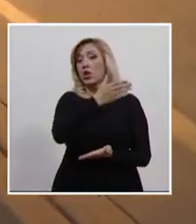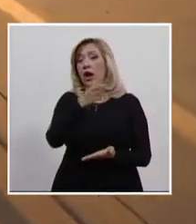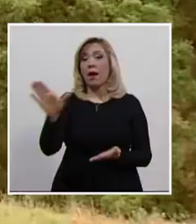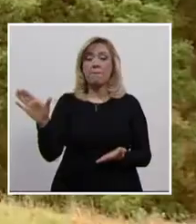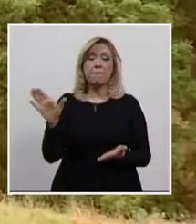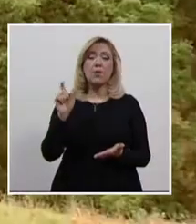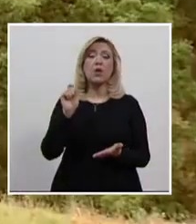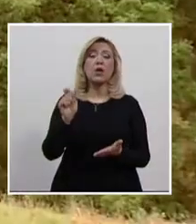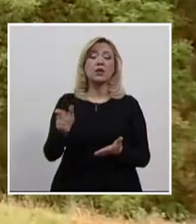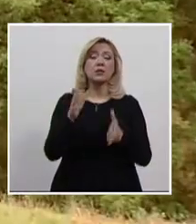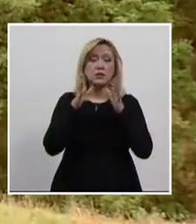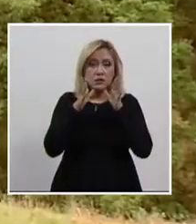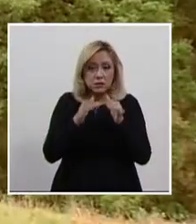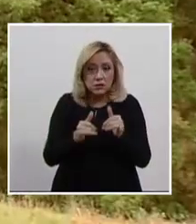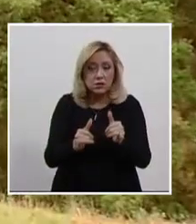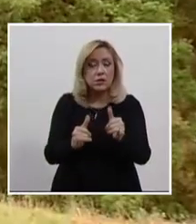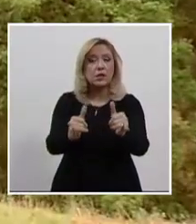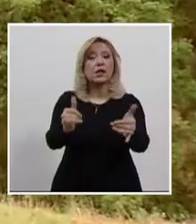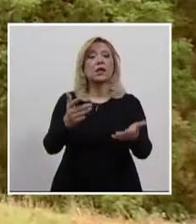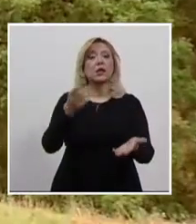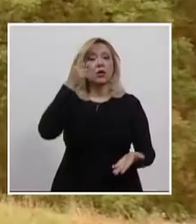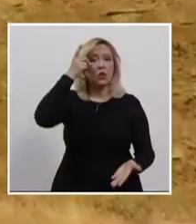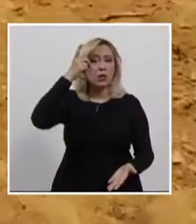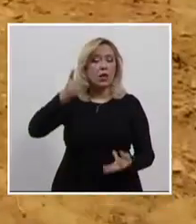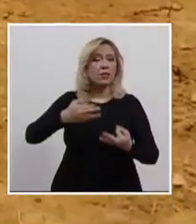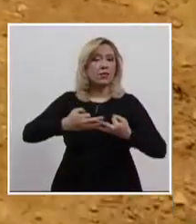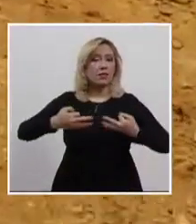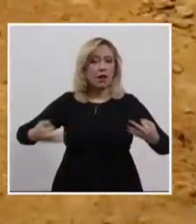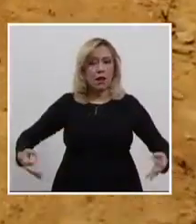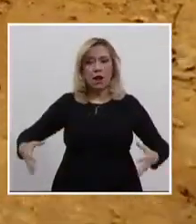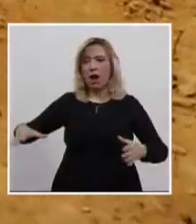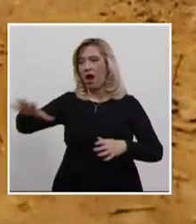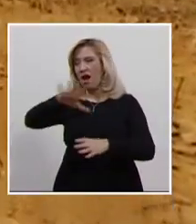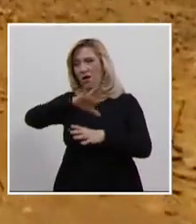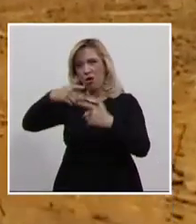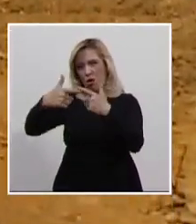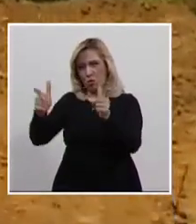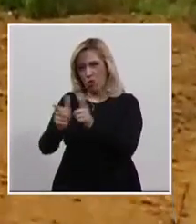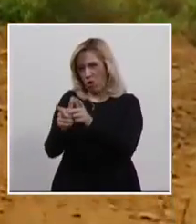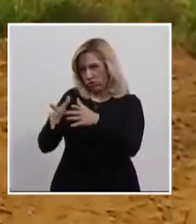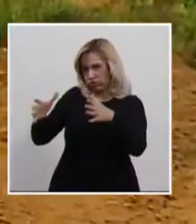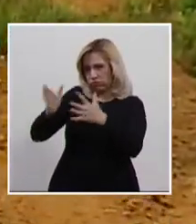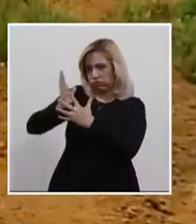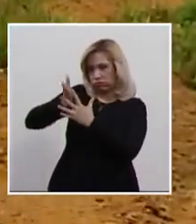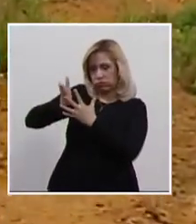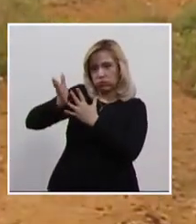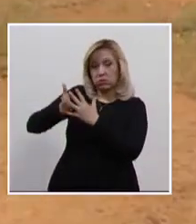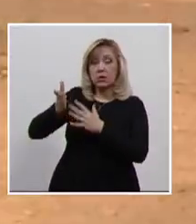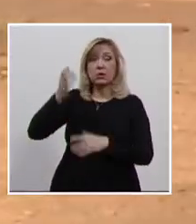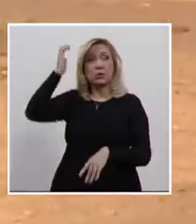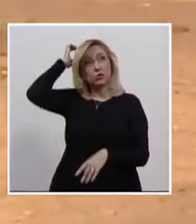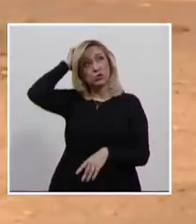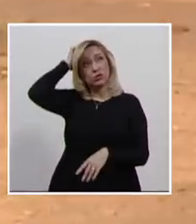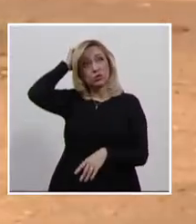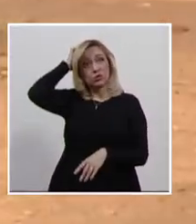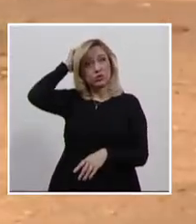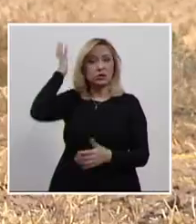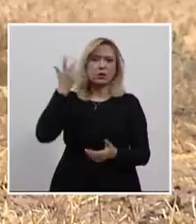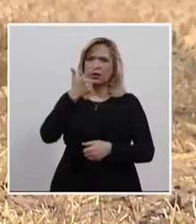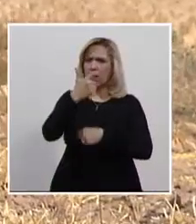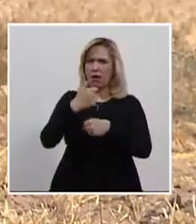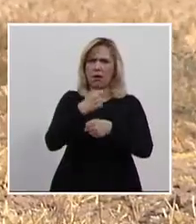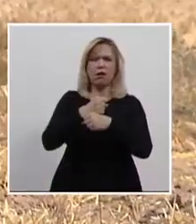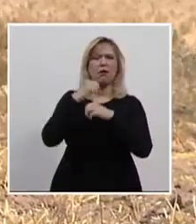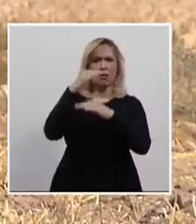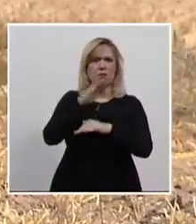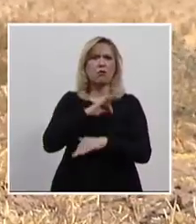como lo son los posesionarios de tierras ejidales o comunales, cuentan con un plazo de hasta 7 años para promover juicio